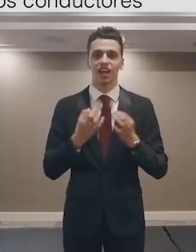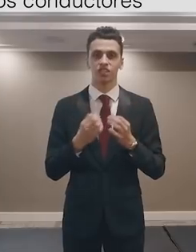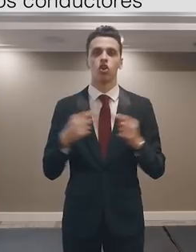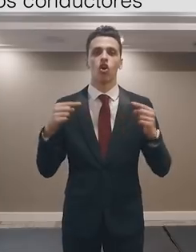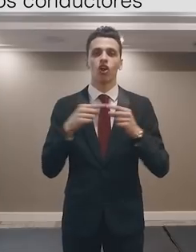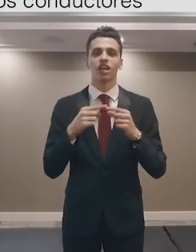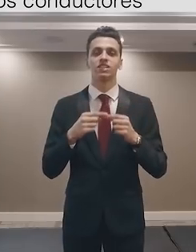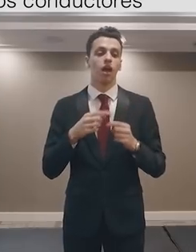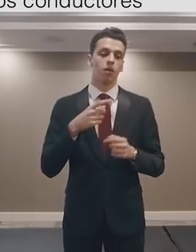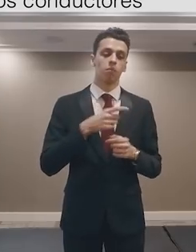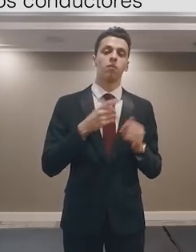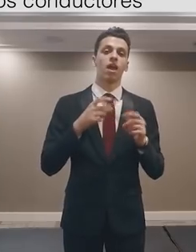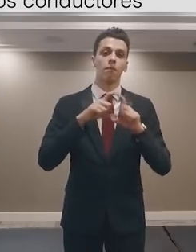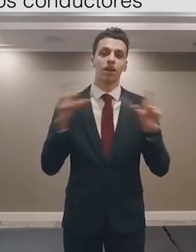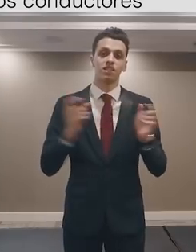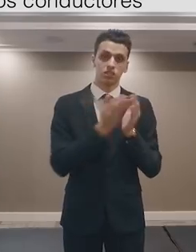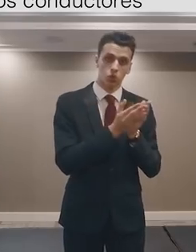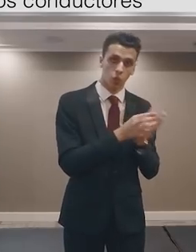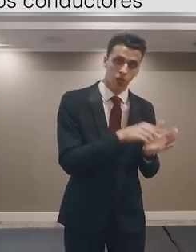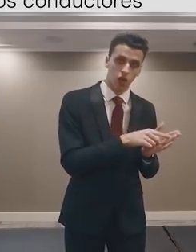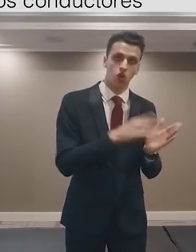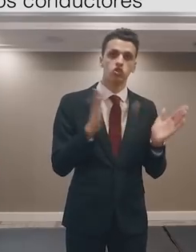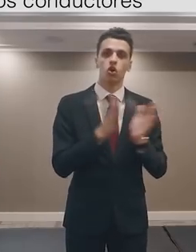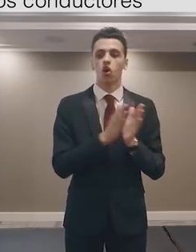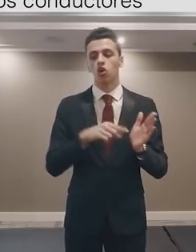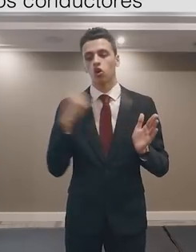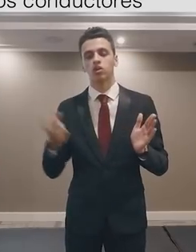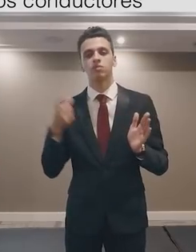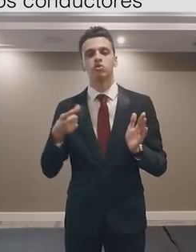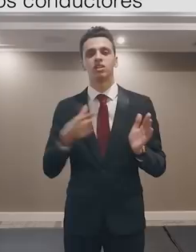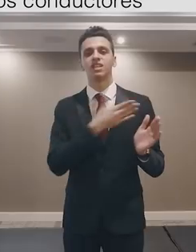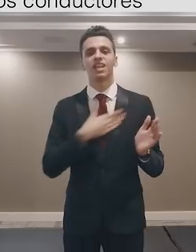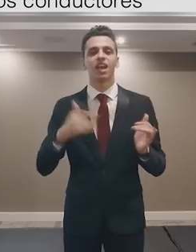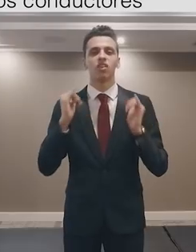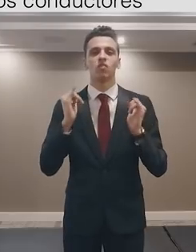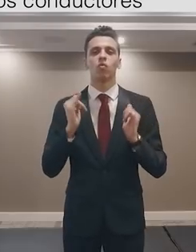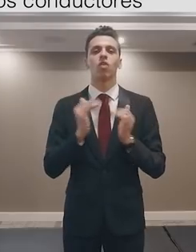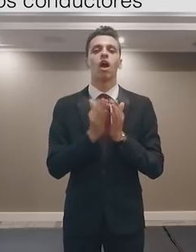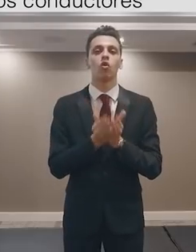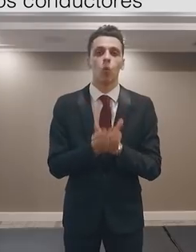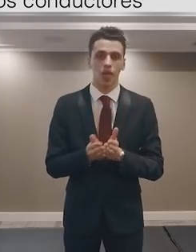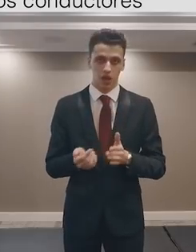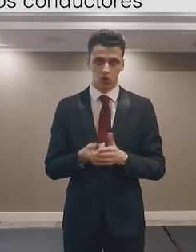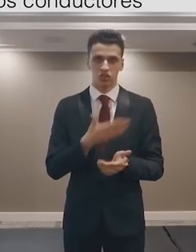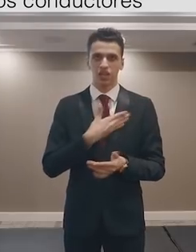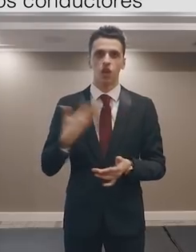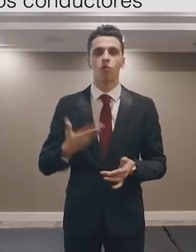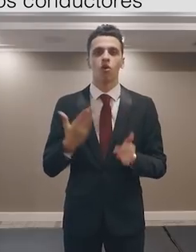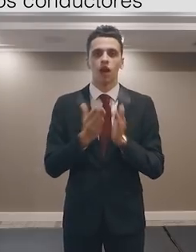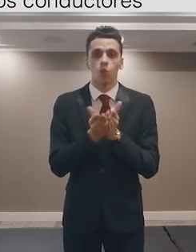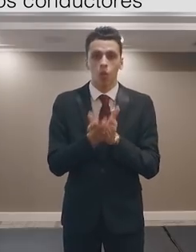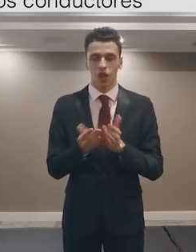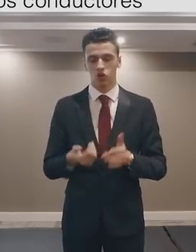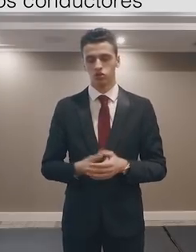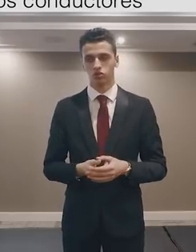navieras que quieren más personas que viajen en barco porque poca gente lo aprueba en el mundo con gente que quiere irse de crucero que quiere probarlo en un sitio